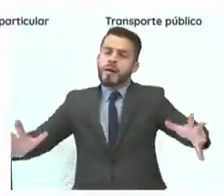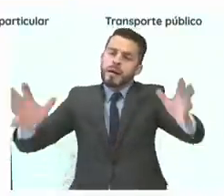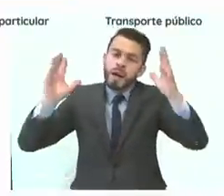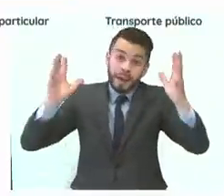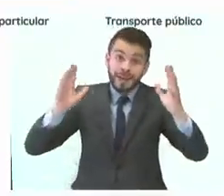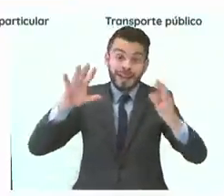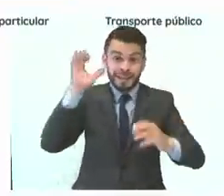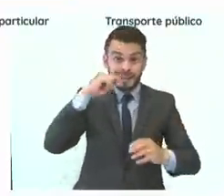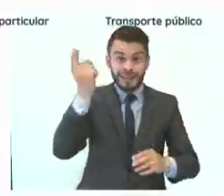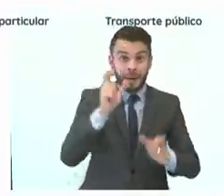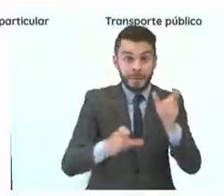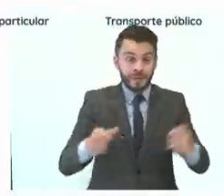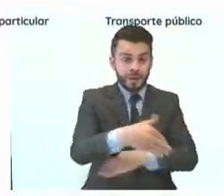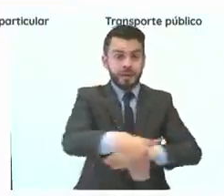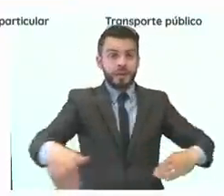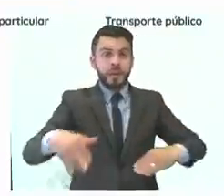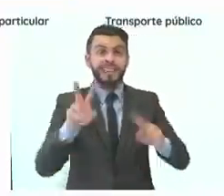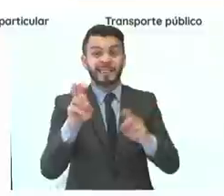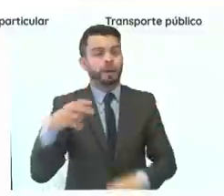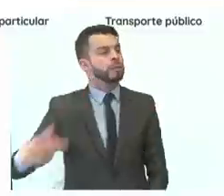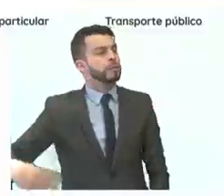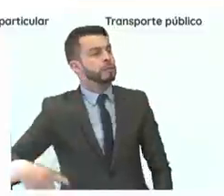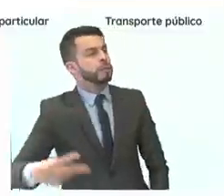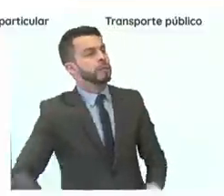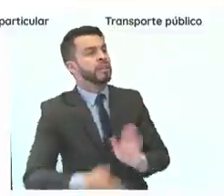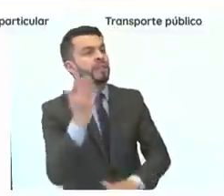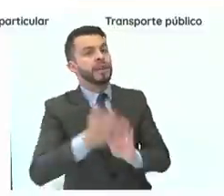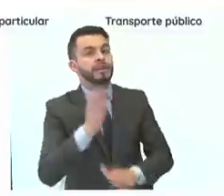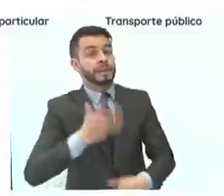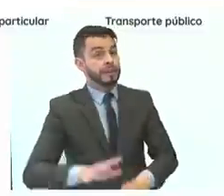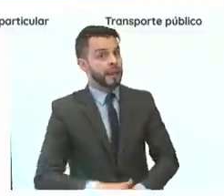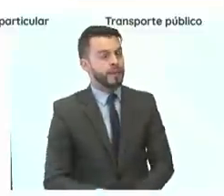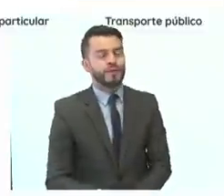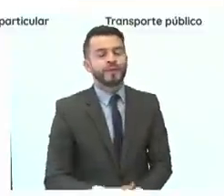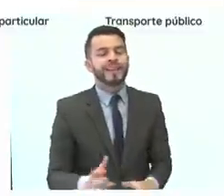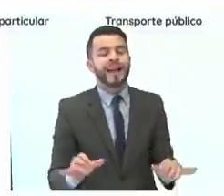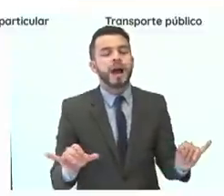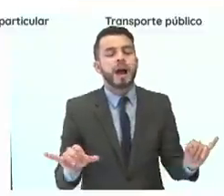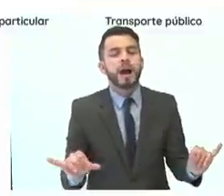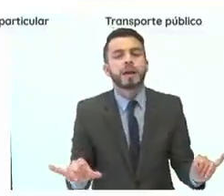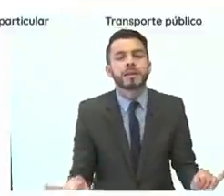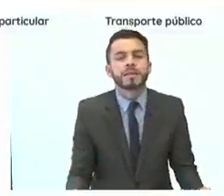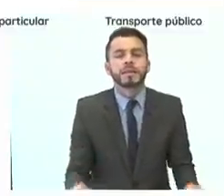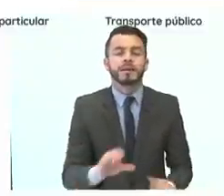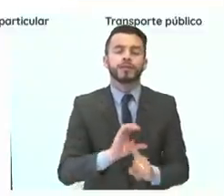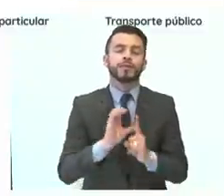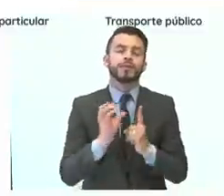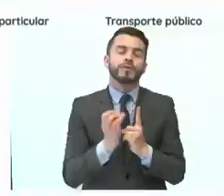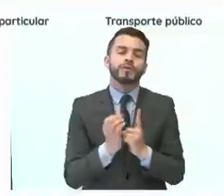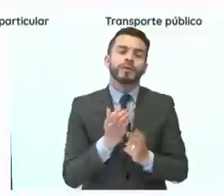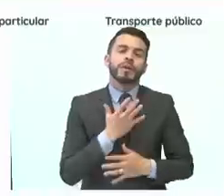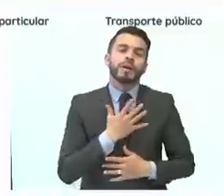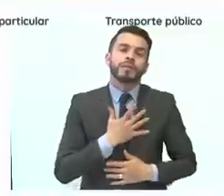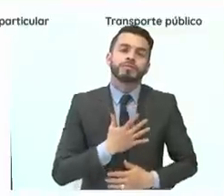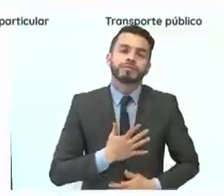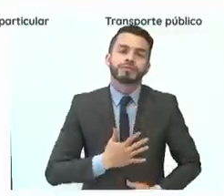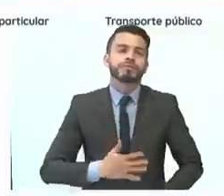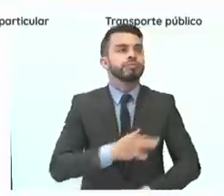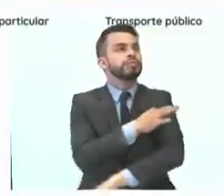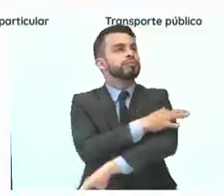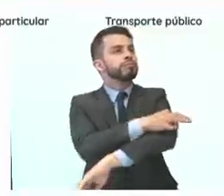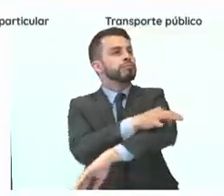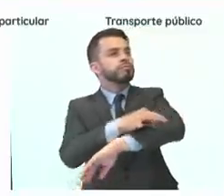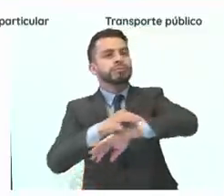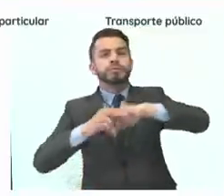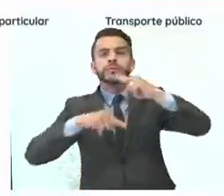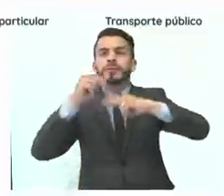quiere estar en la séptima. Quiere disfrutar la vida cultural, la vida patrimonial, la vida económica,